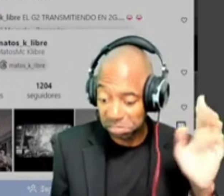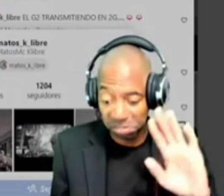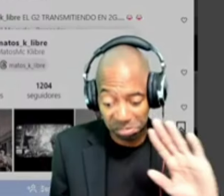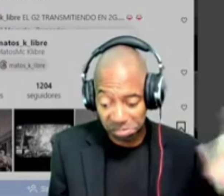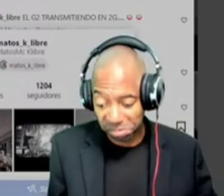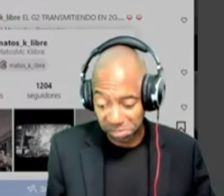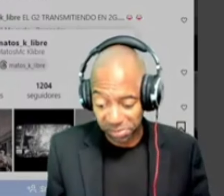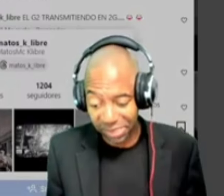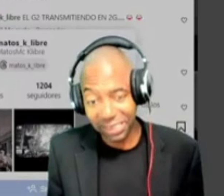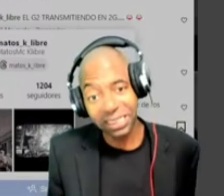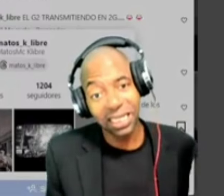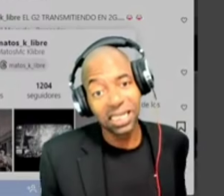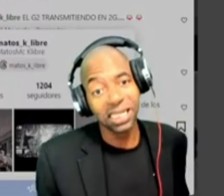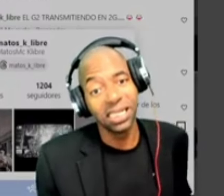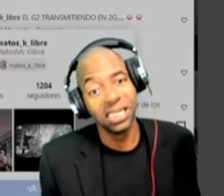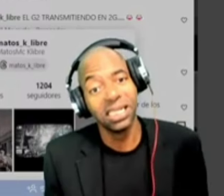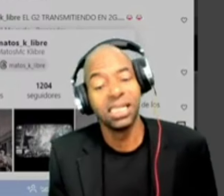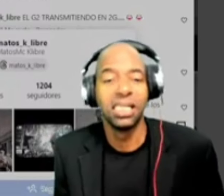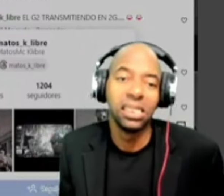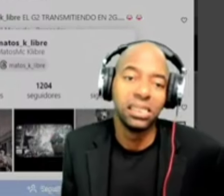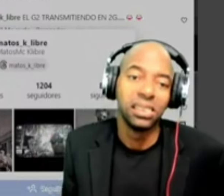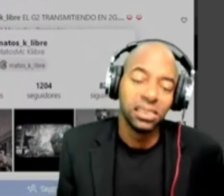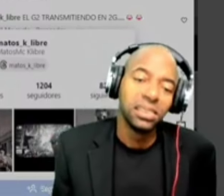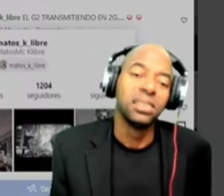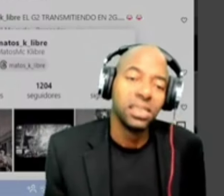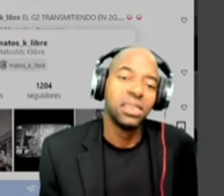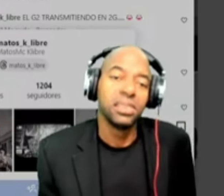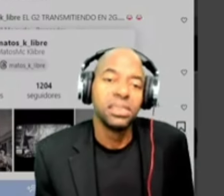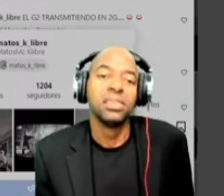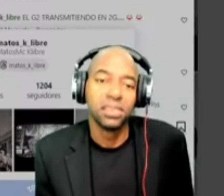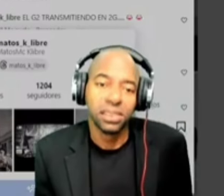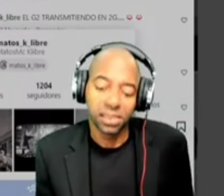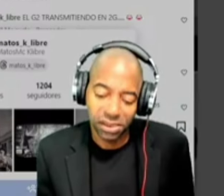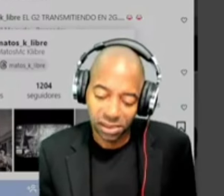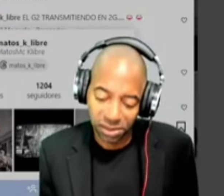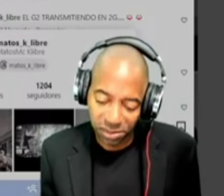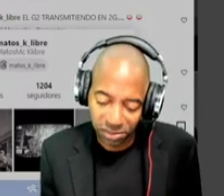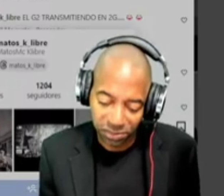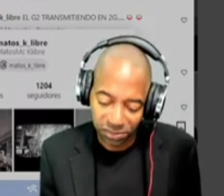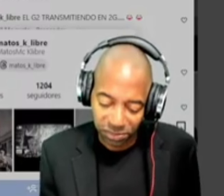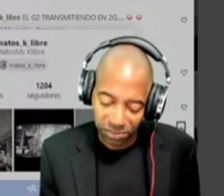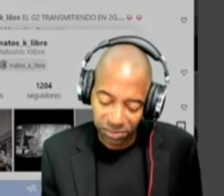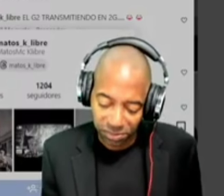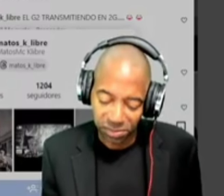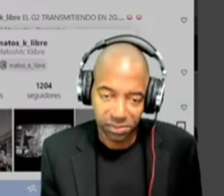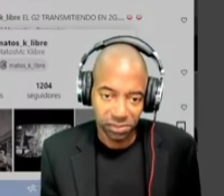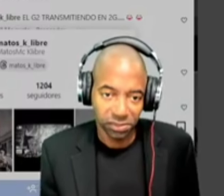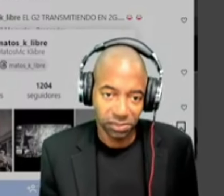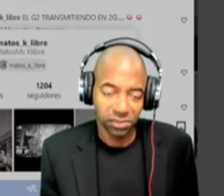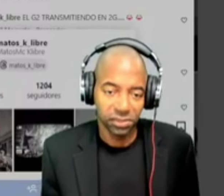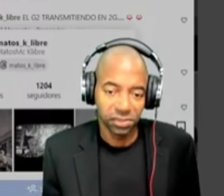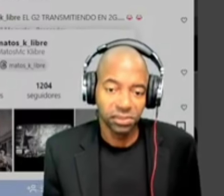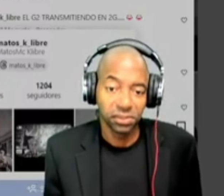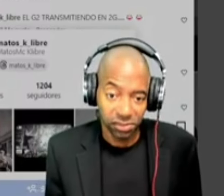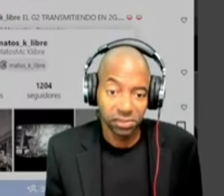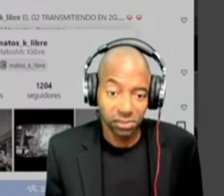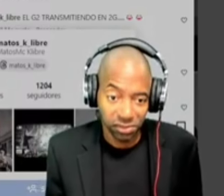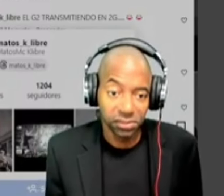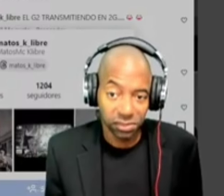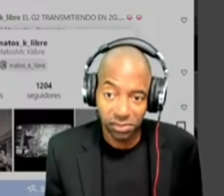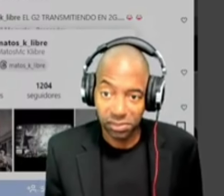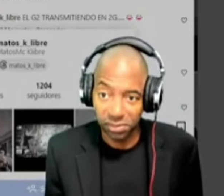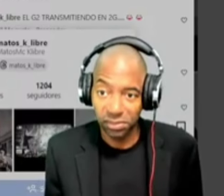requieren un mantenimiento con las partículas que conocemos. Transformación tecnológica que se hizo en su momento para poder